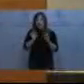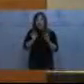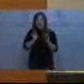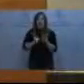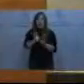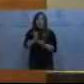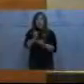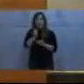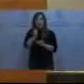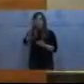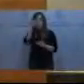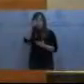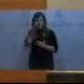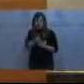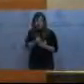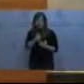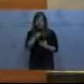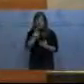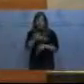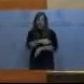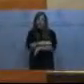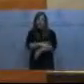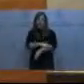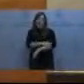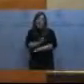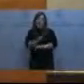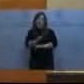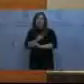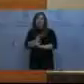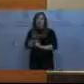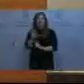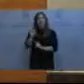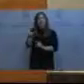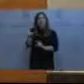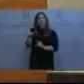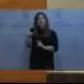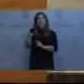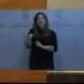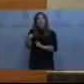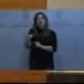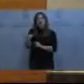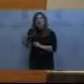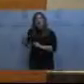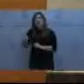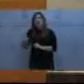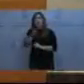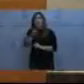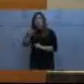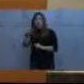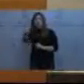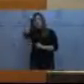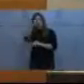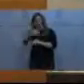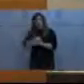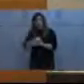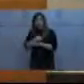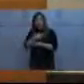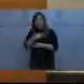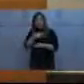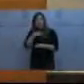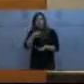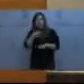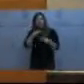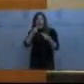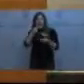Ganadería, se gobierna de espaldas a los ganaderos. No se sabe o no se quiere o no se puede dar